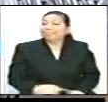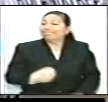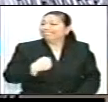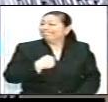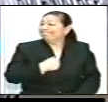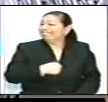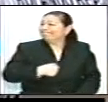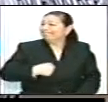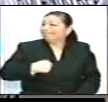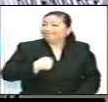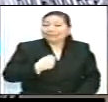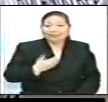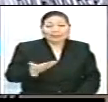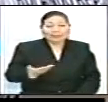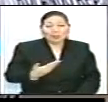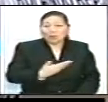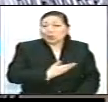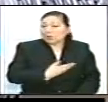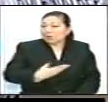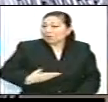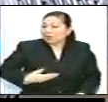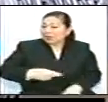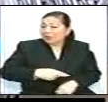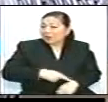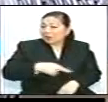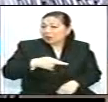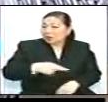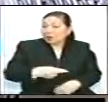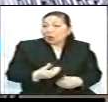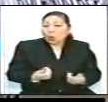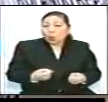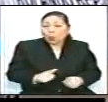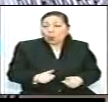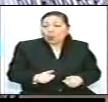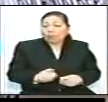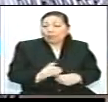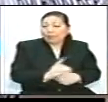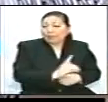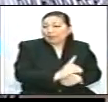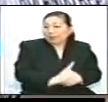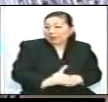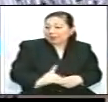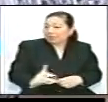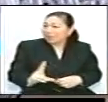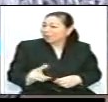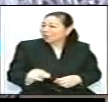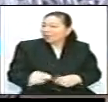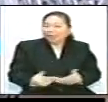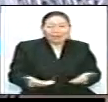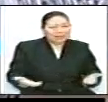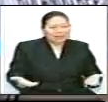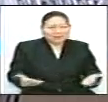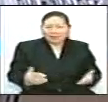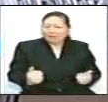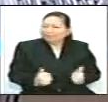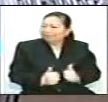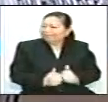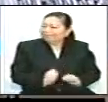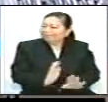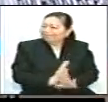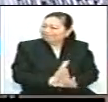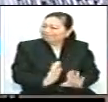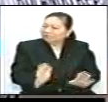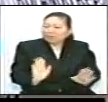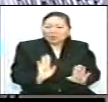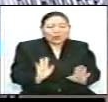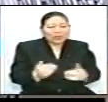Lamentablemente, ministro, nuestros gobiernos regionales, cuando se hizo la descentralización, no los hemos acompañado,